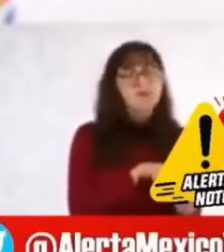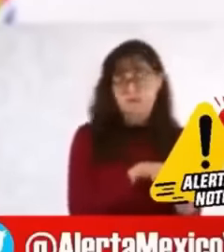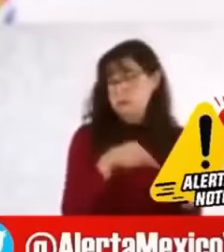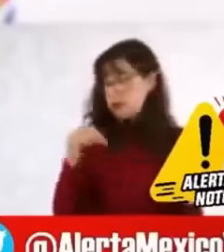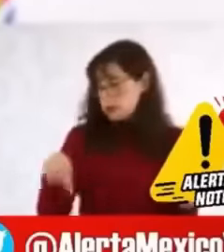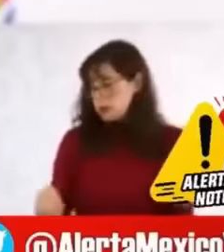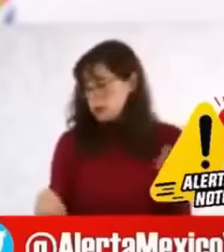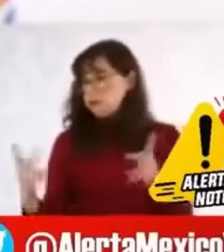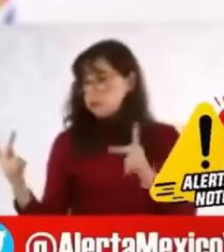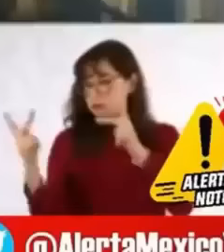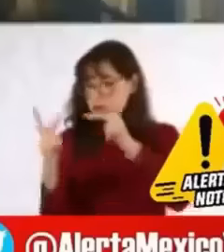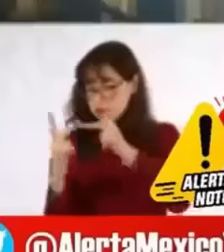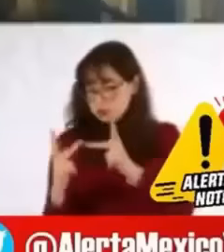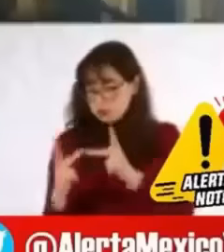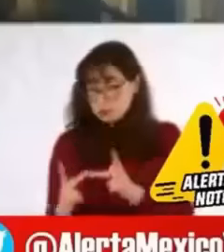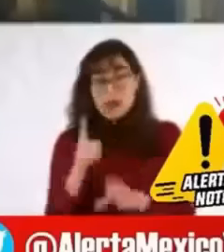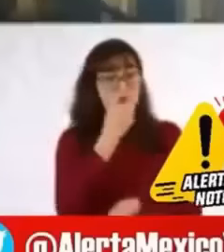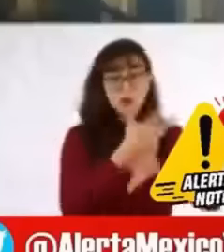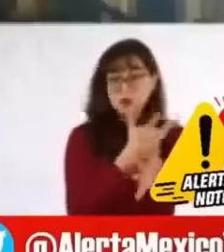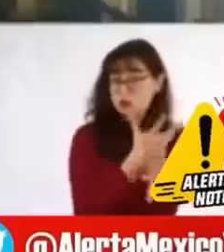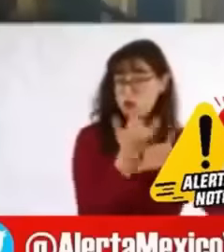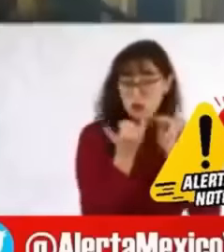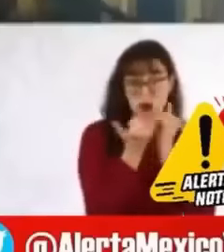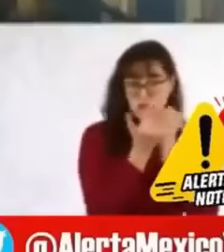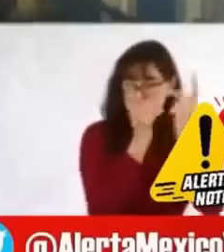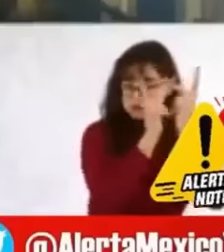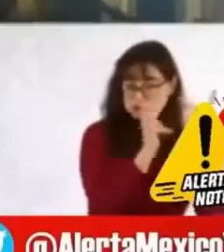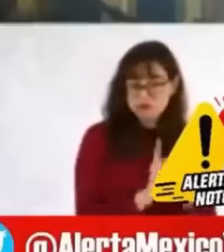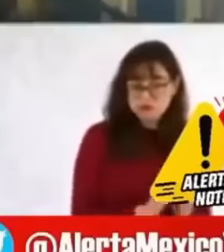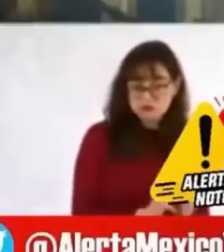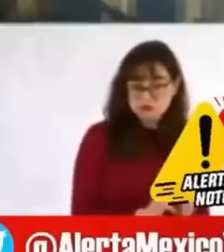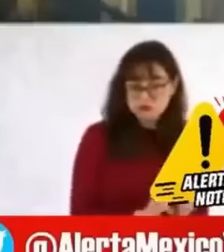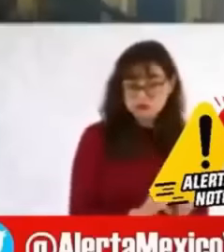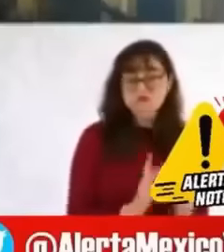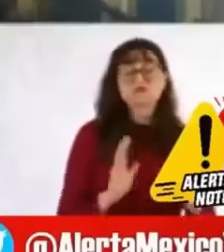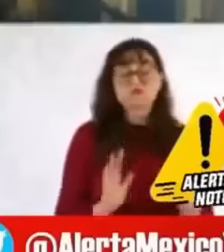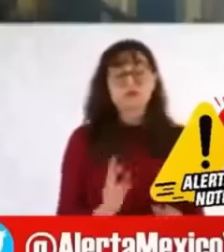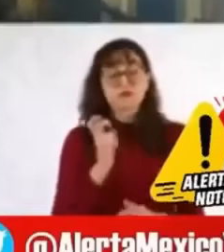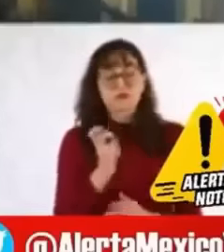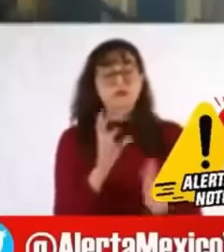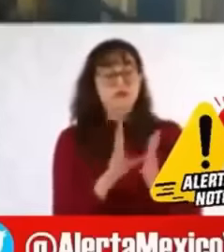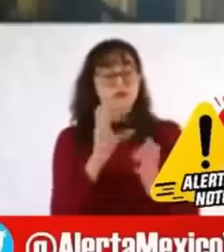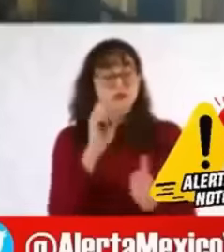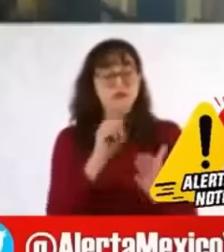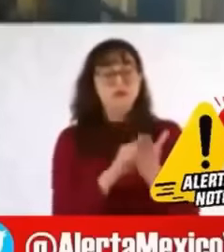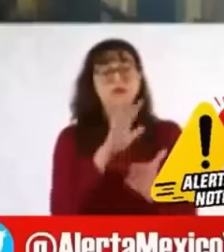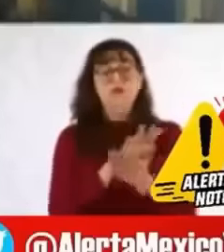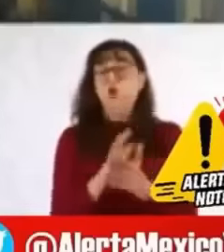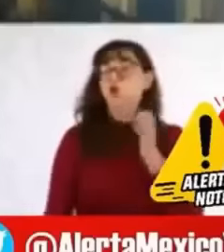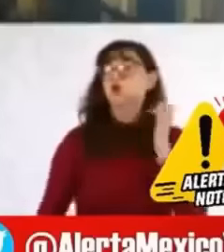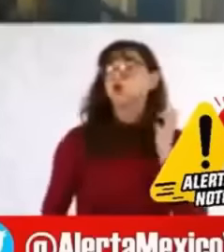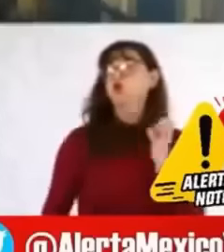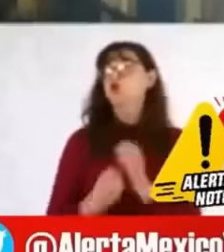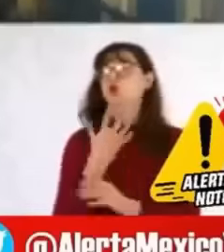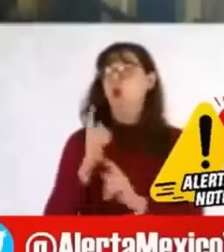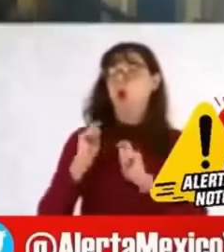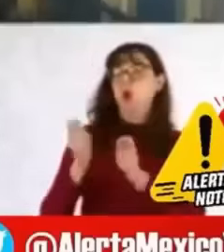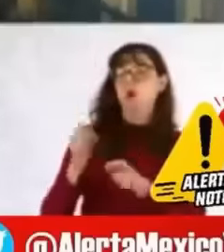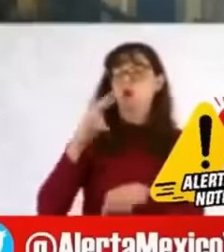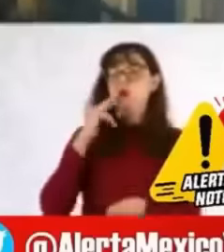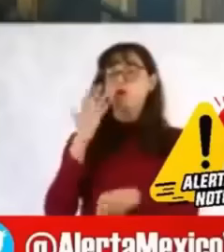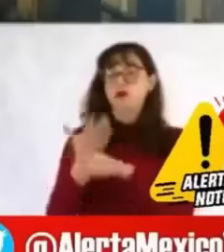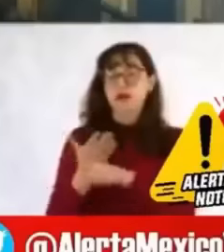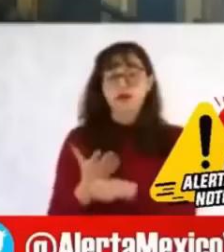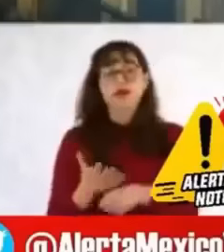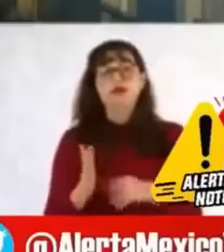Entonces se plantea eso en la Constitución y ya la ley secundaria establecería cómo se nombraría a su titular,